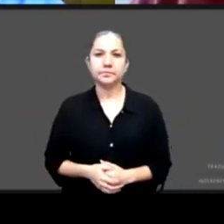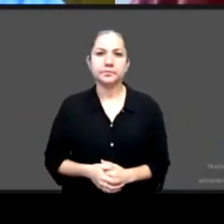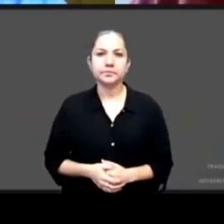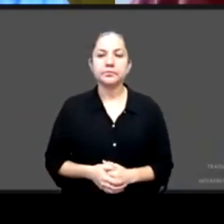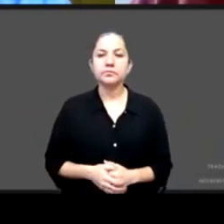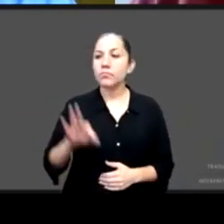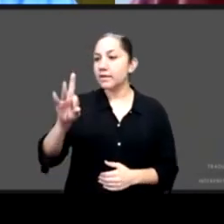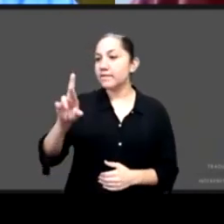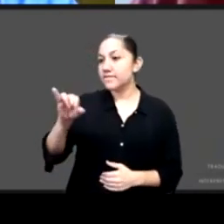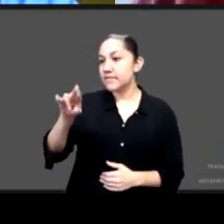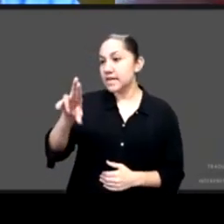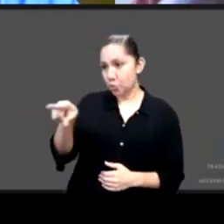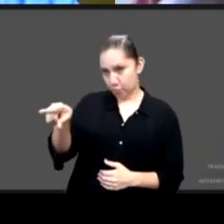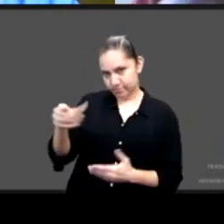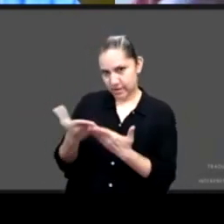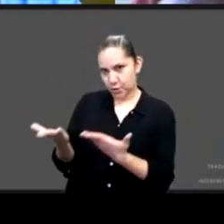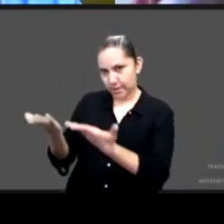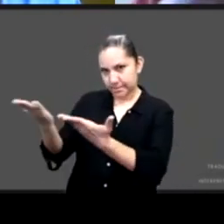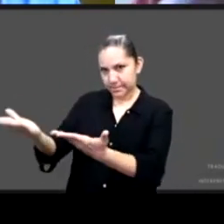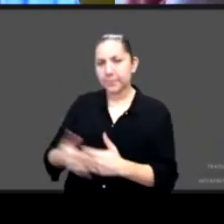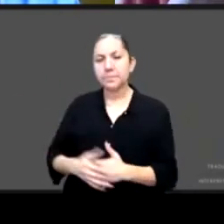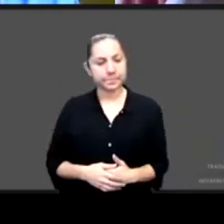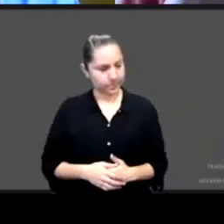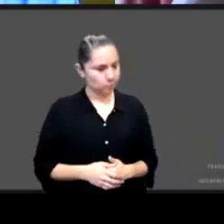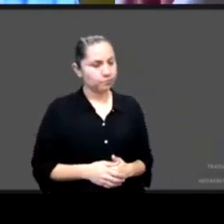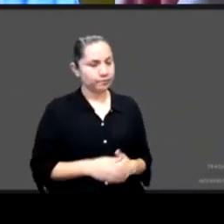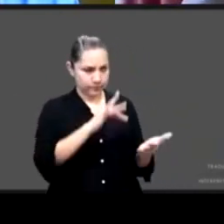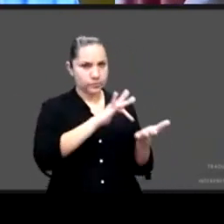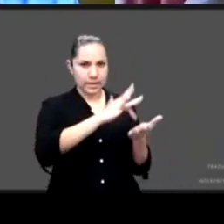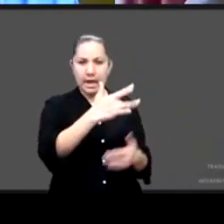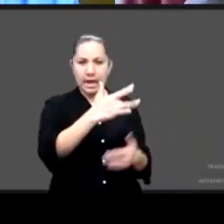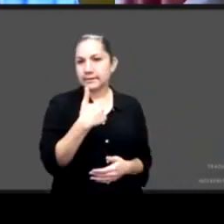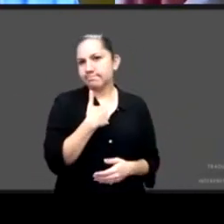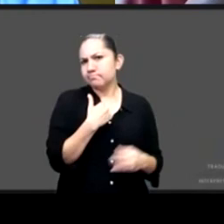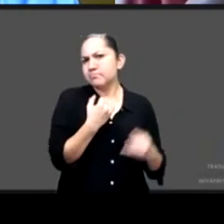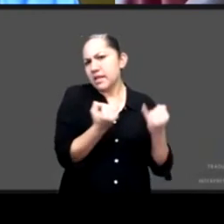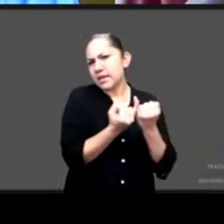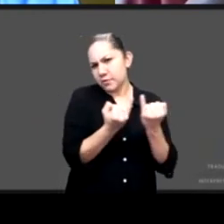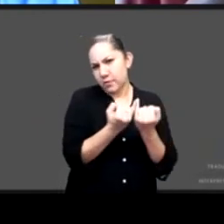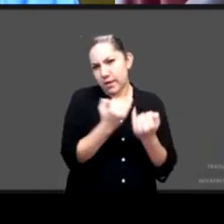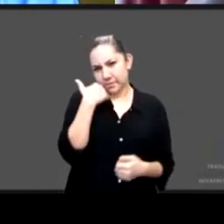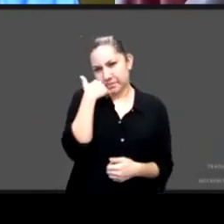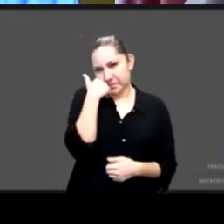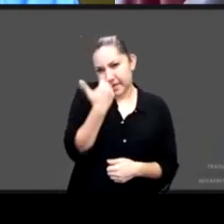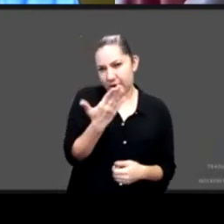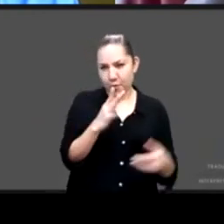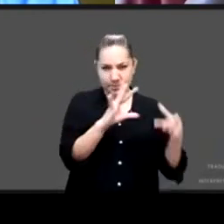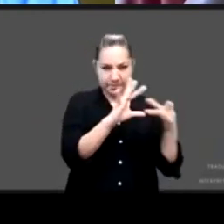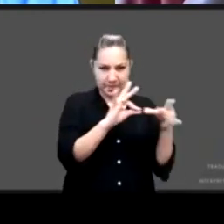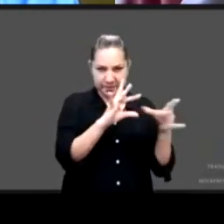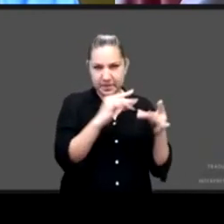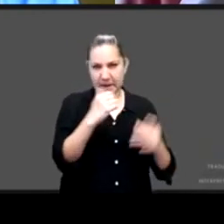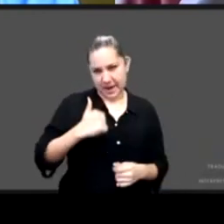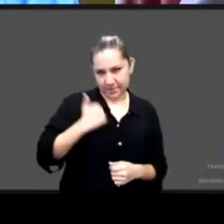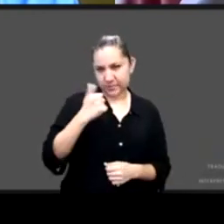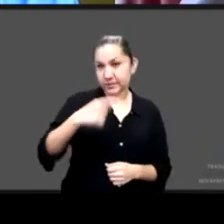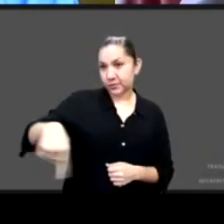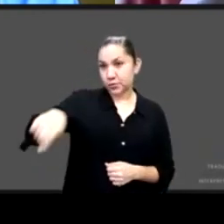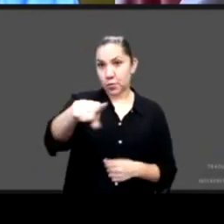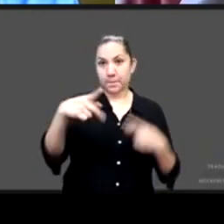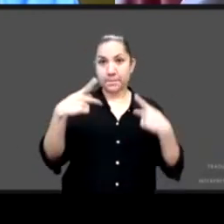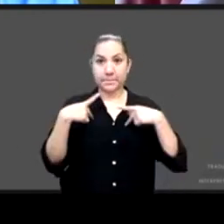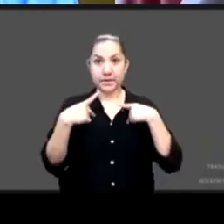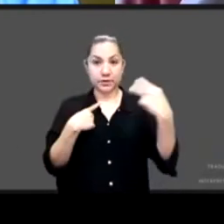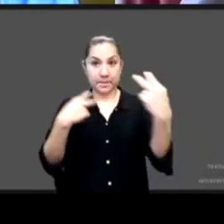nada más hacer también nosotros el comercial para la gente que nos está viendo, de que los libros que mostré, ¿no? Tanto el